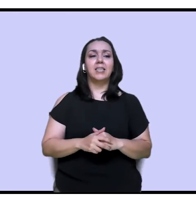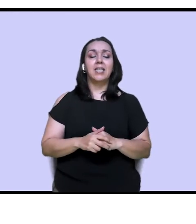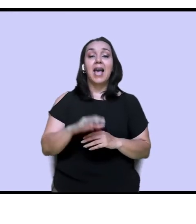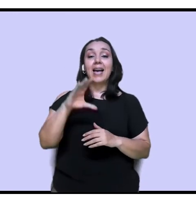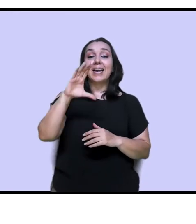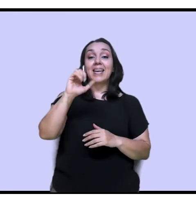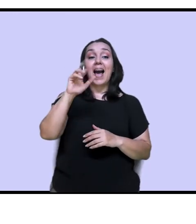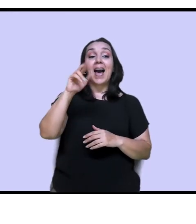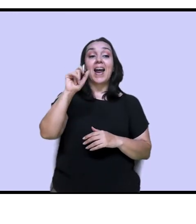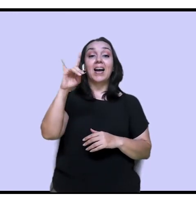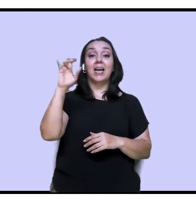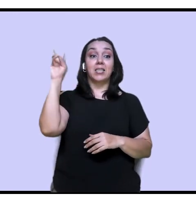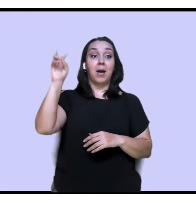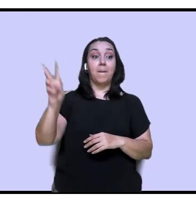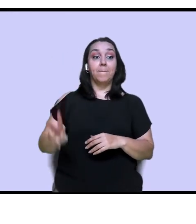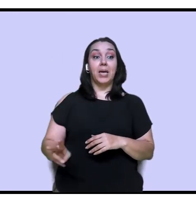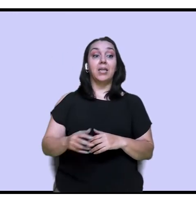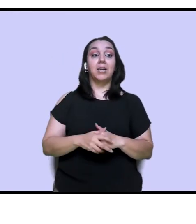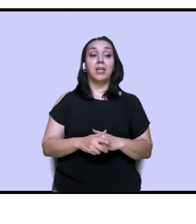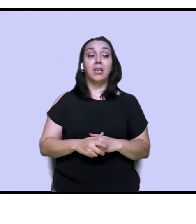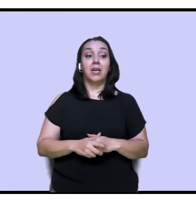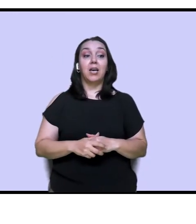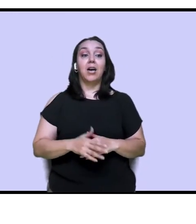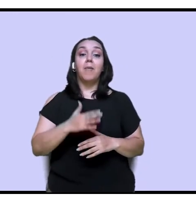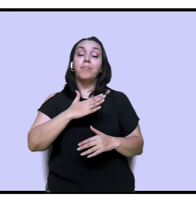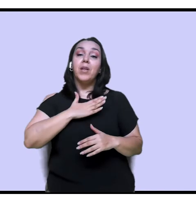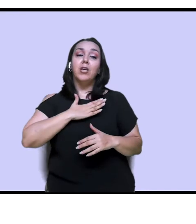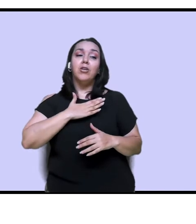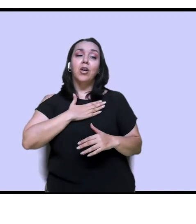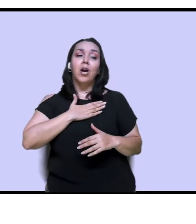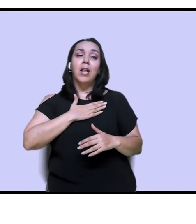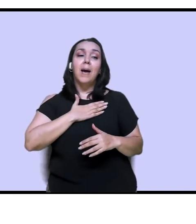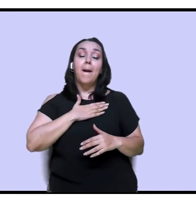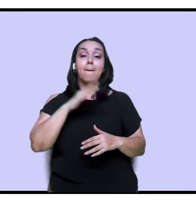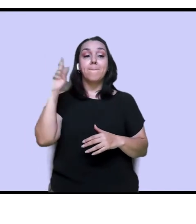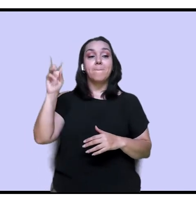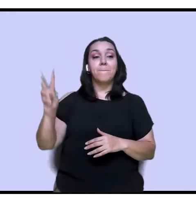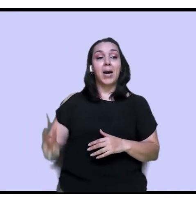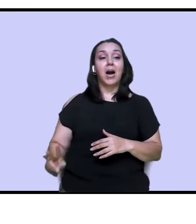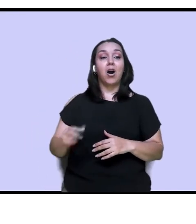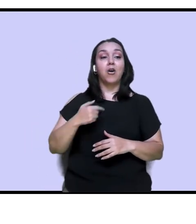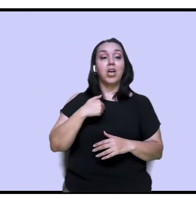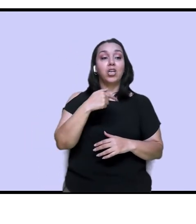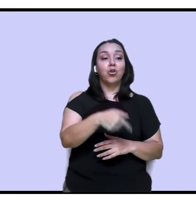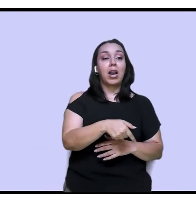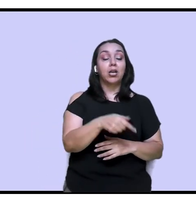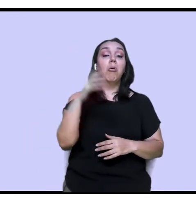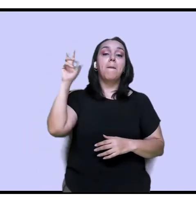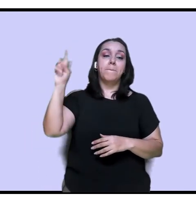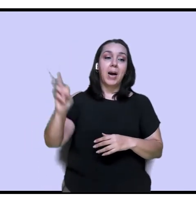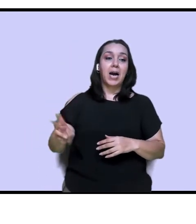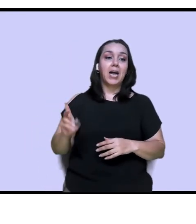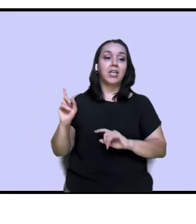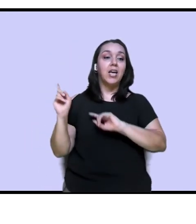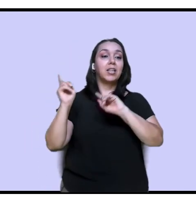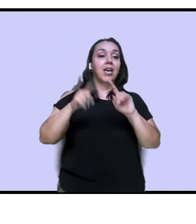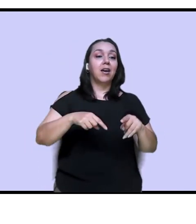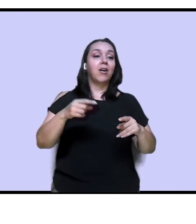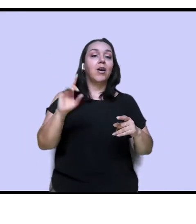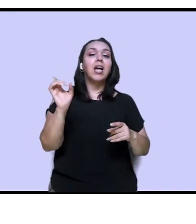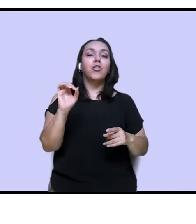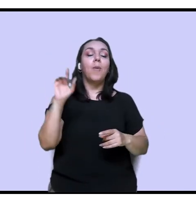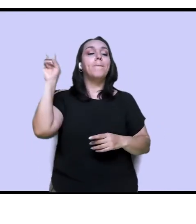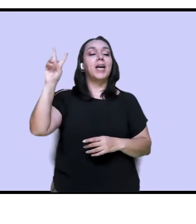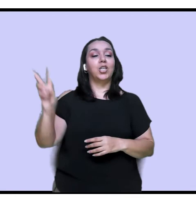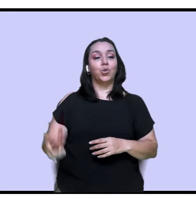en Caracas y estoy viviendo en Bogotá. Yo soy de Venezuela. Venezuela. Vengo del estado de Aragua. Venezuela.